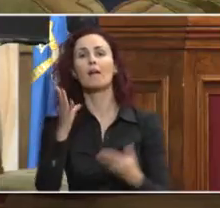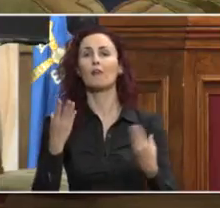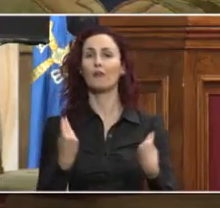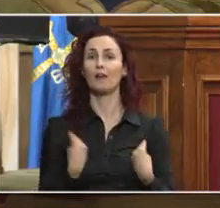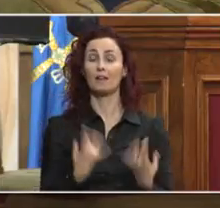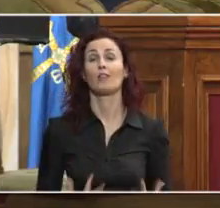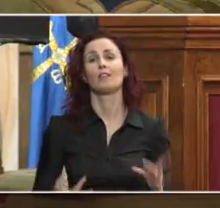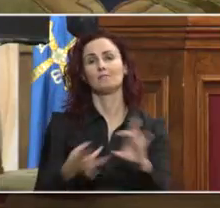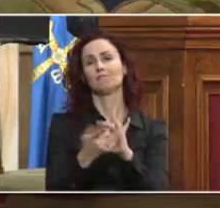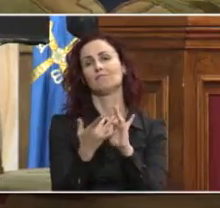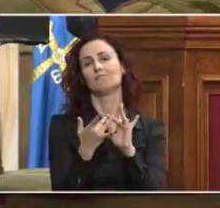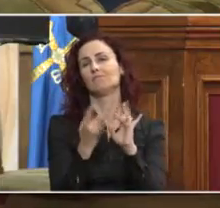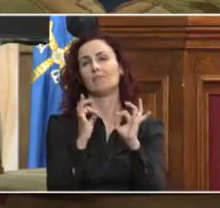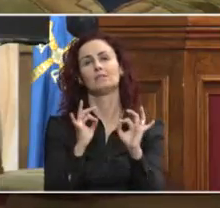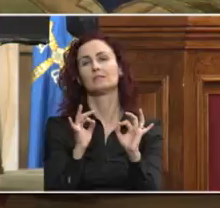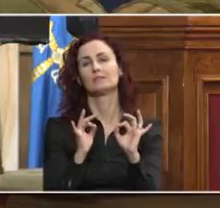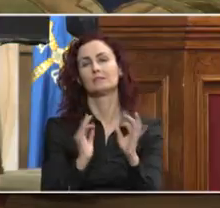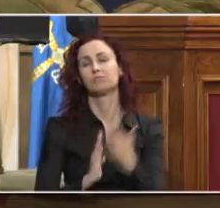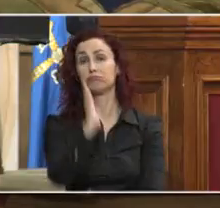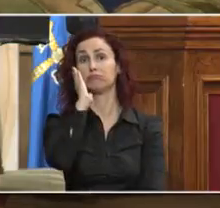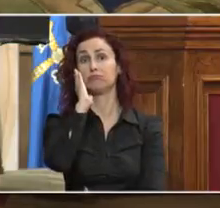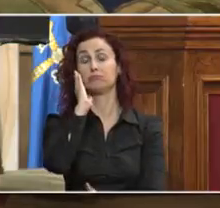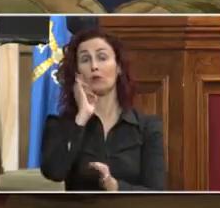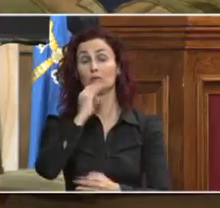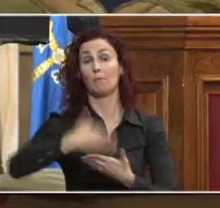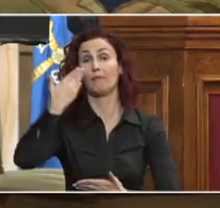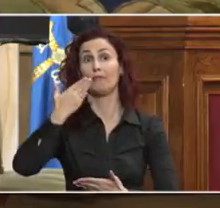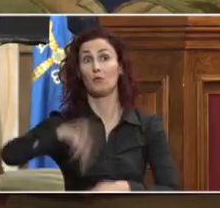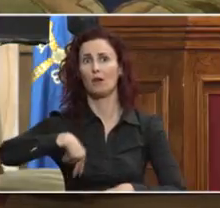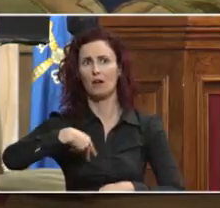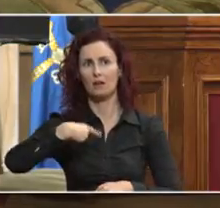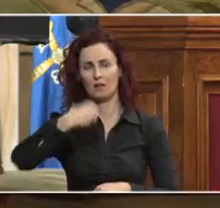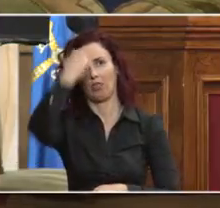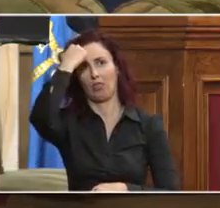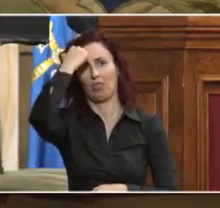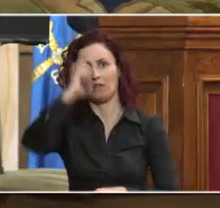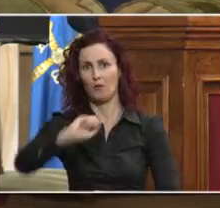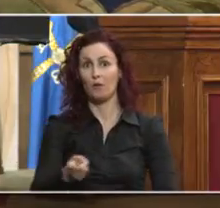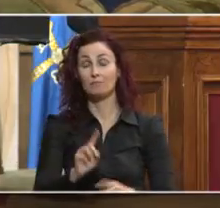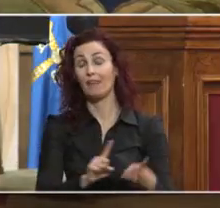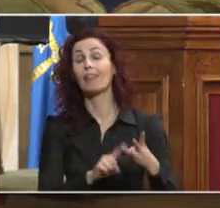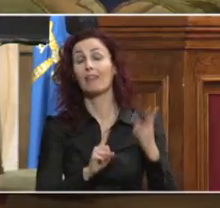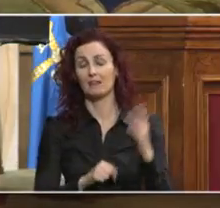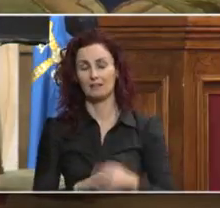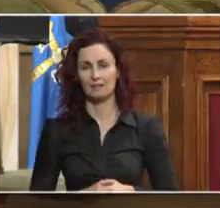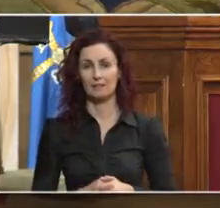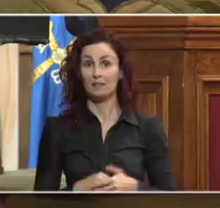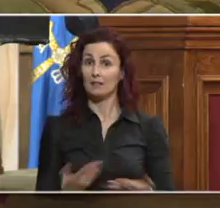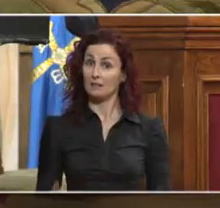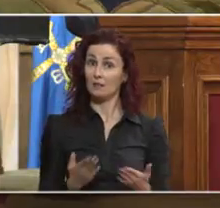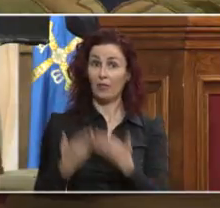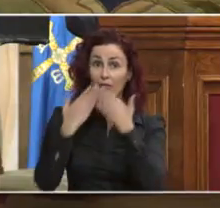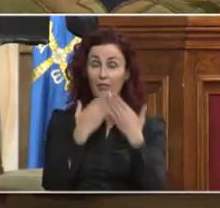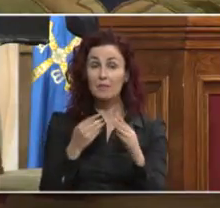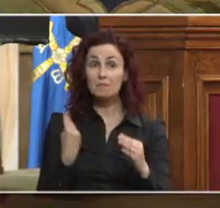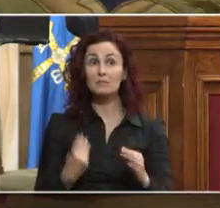estaremos unidos por siempre jamás y ya nada se interpondrá entre nosotros. No seamos idiotas. Tercera, no estudiamos aquí